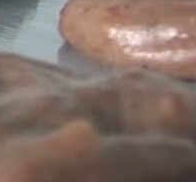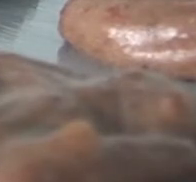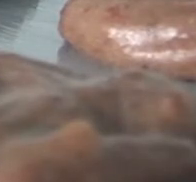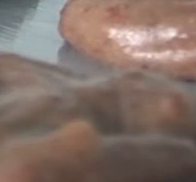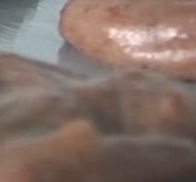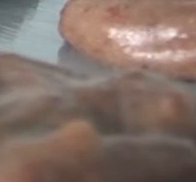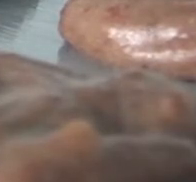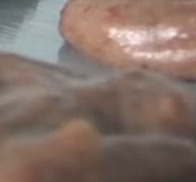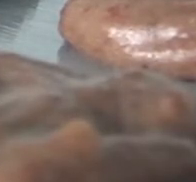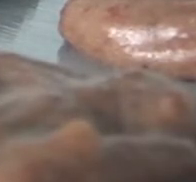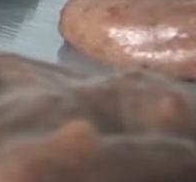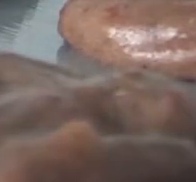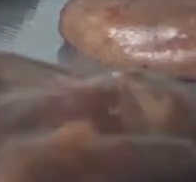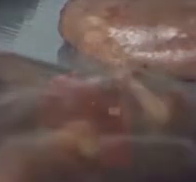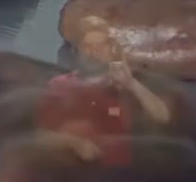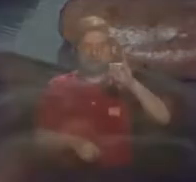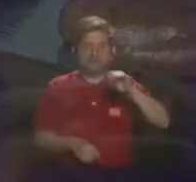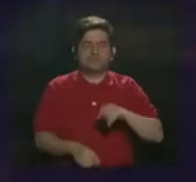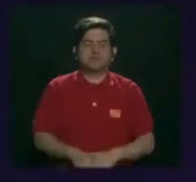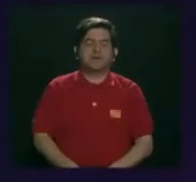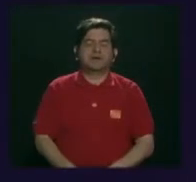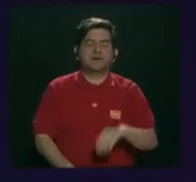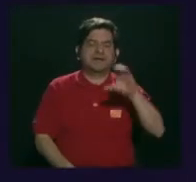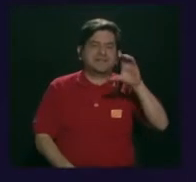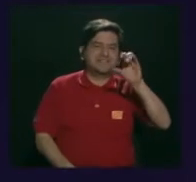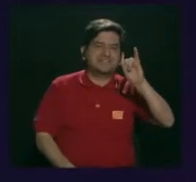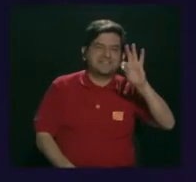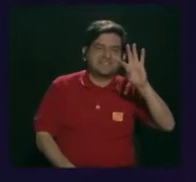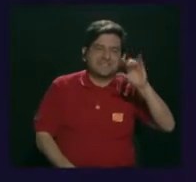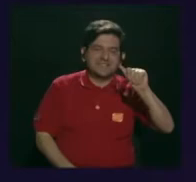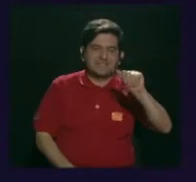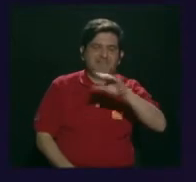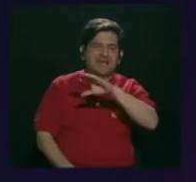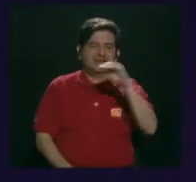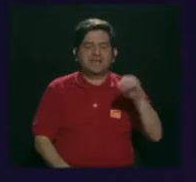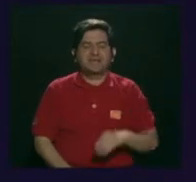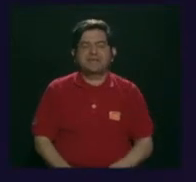CITA básicamente y también ProInnova